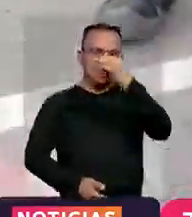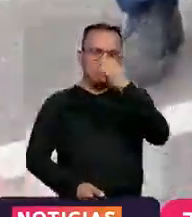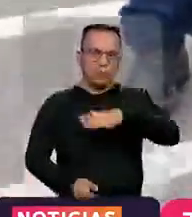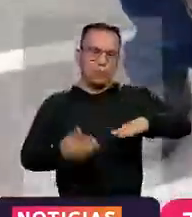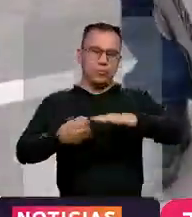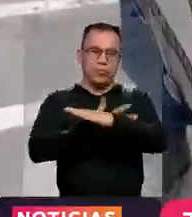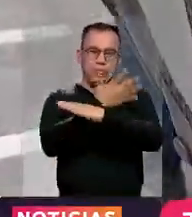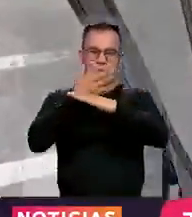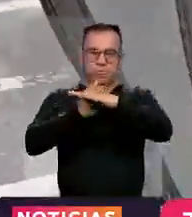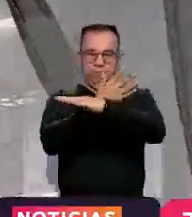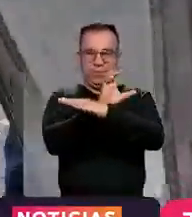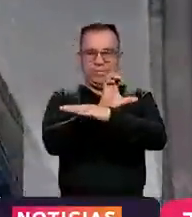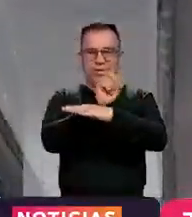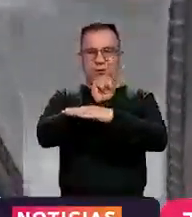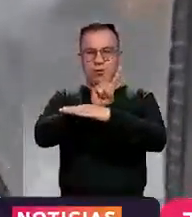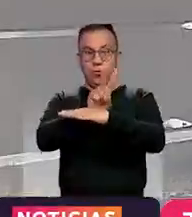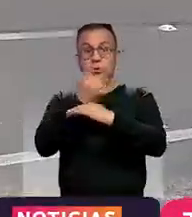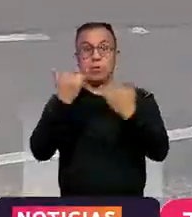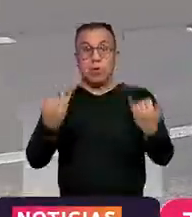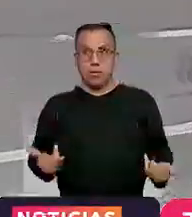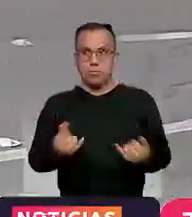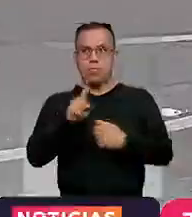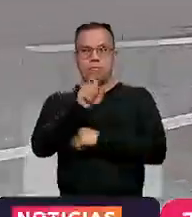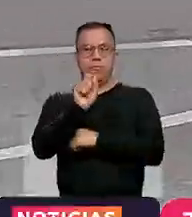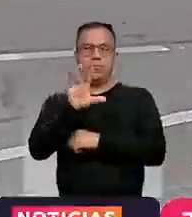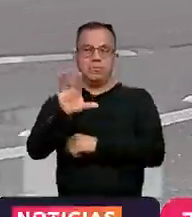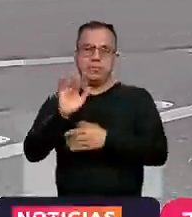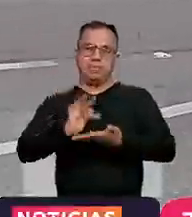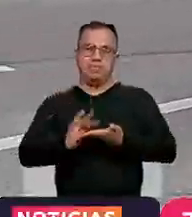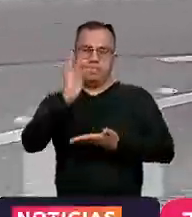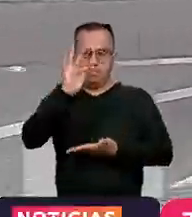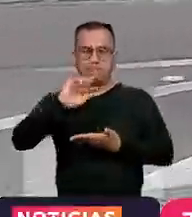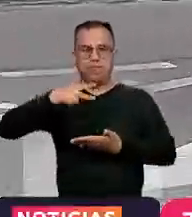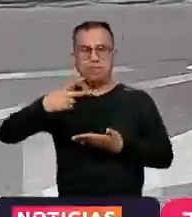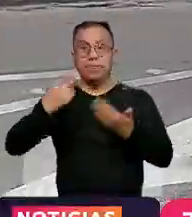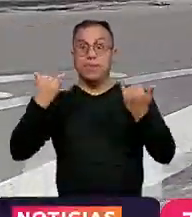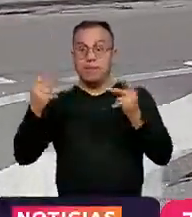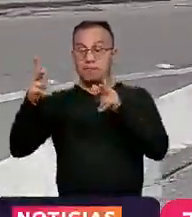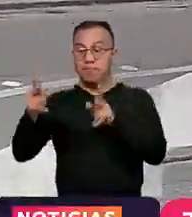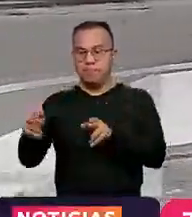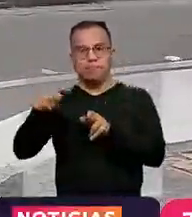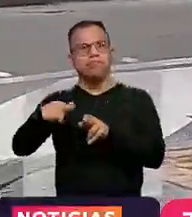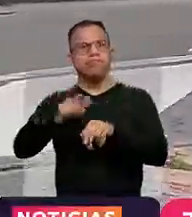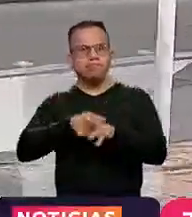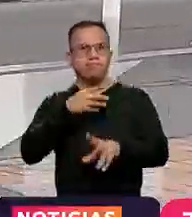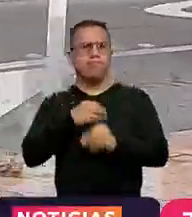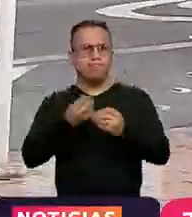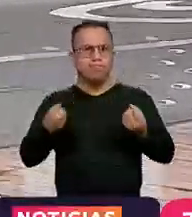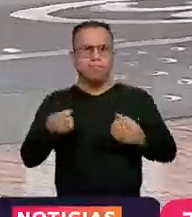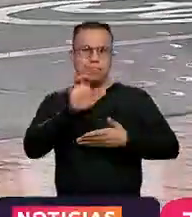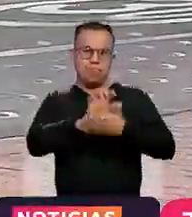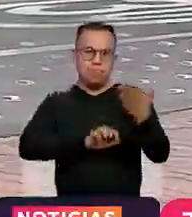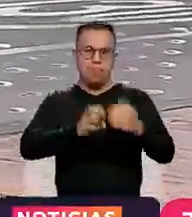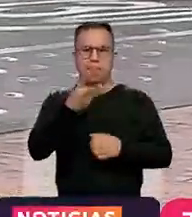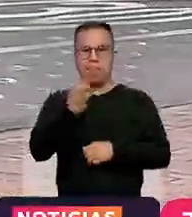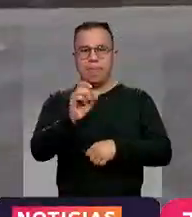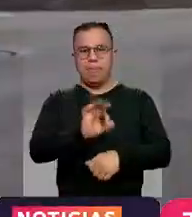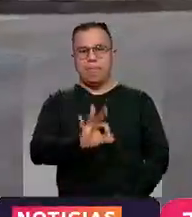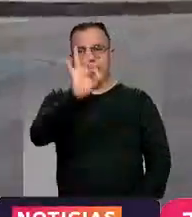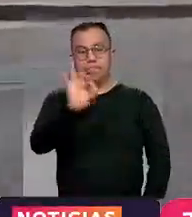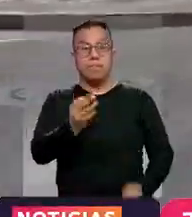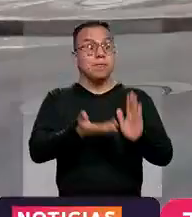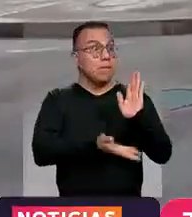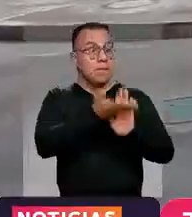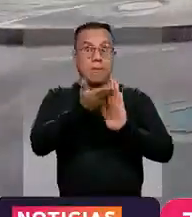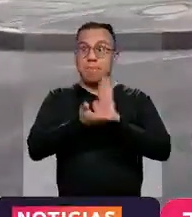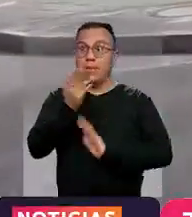CO2 en la primera fase y de 1,5 toneladas en la segunda. También el tiempo en las entregas se redujeron en 30% y